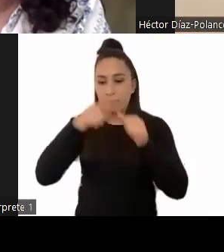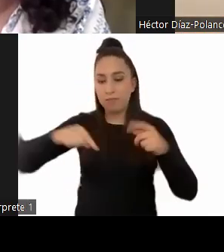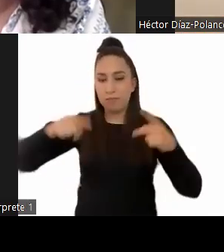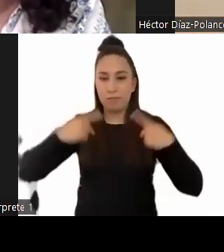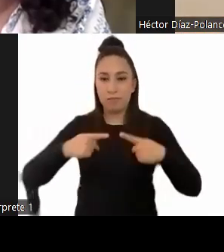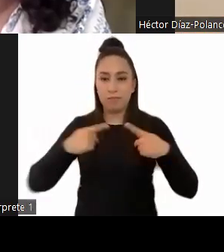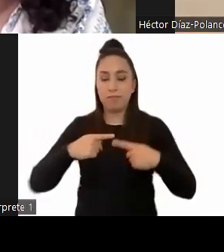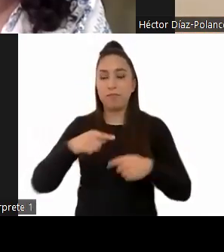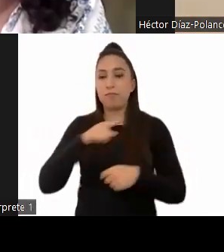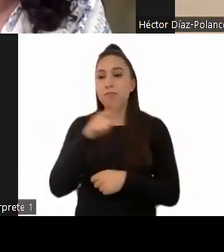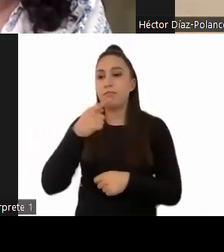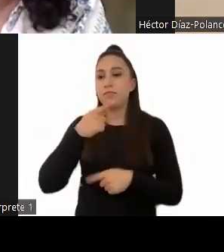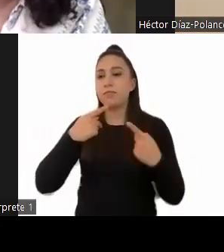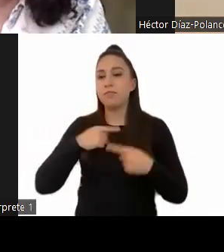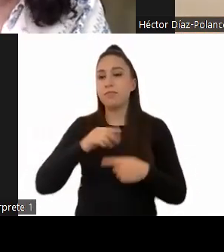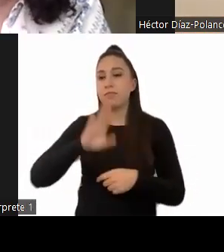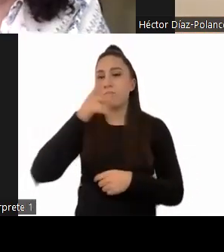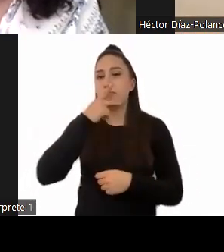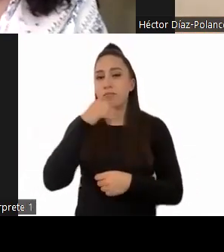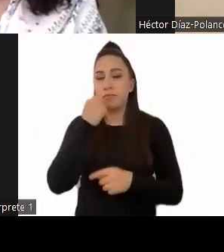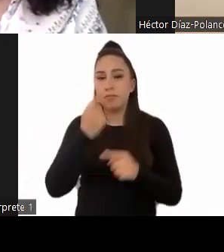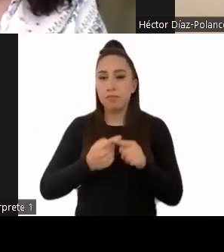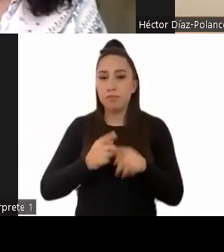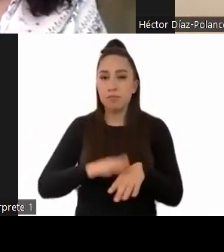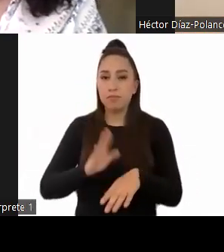desea hacer uso de la voz?